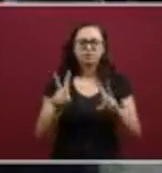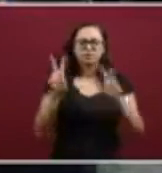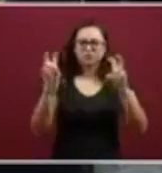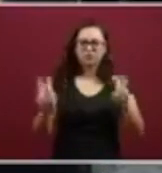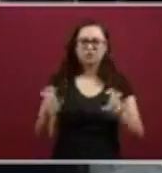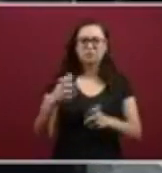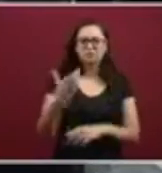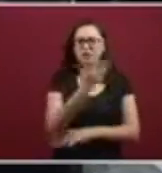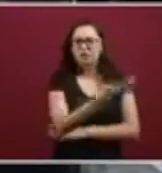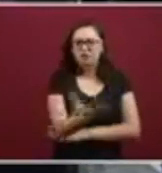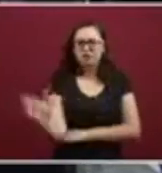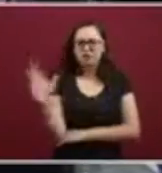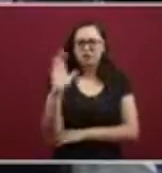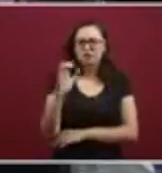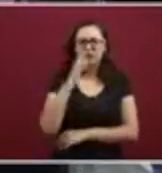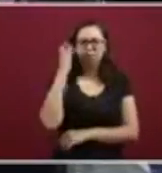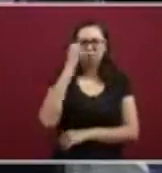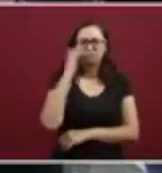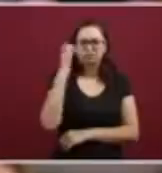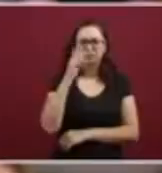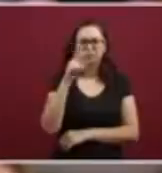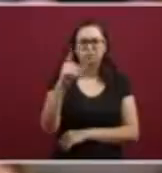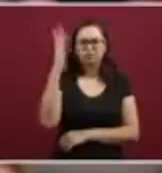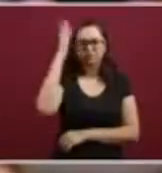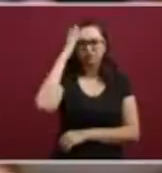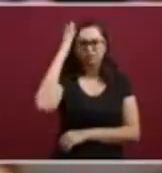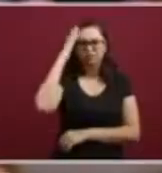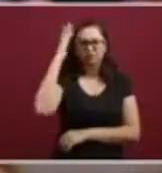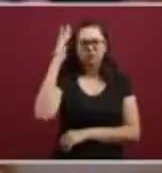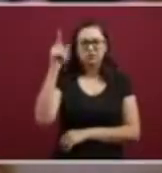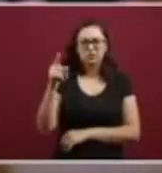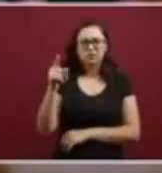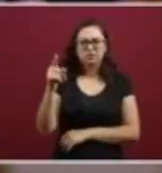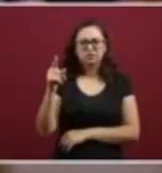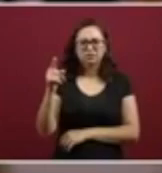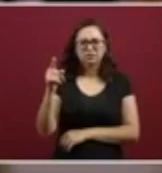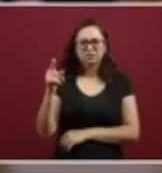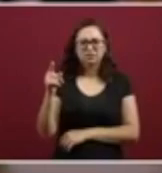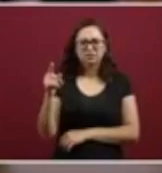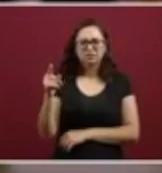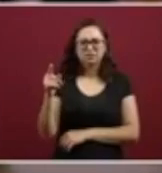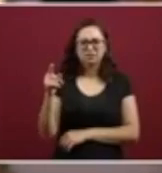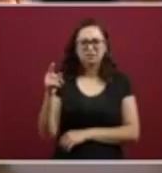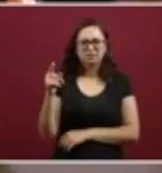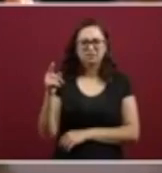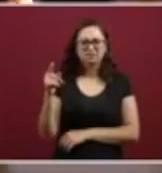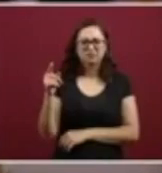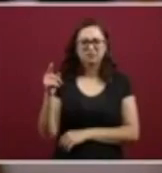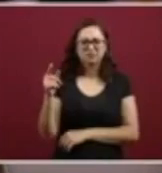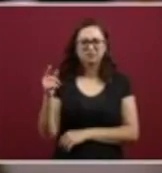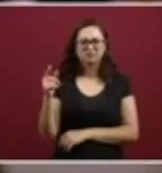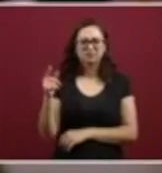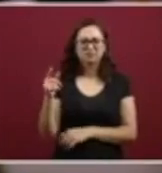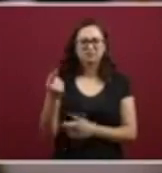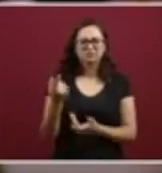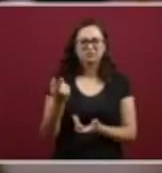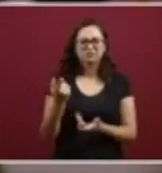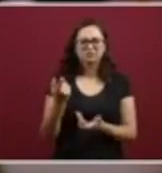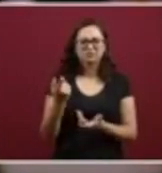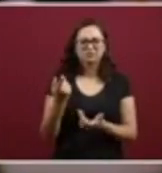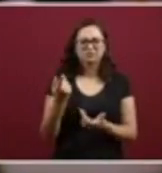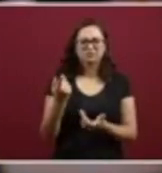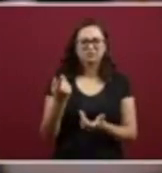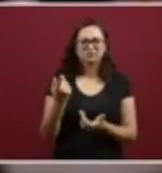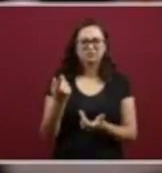quería preguntarle a su señor secretario si en las leyes secundarias está el compromiso de acceso a las plazas de